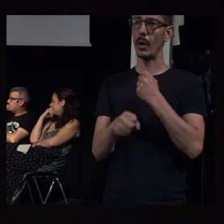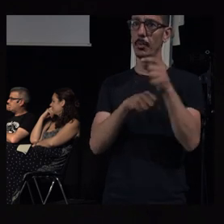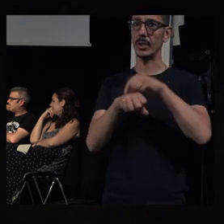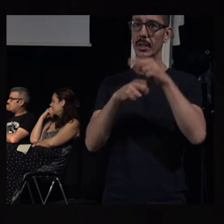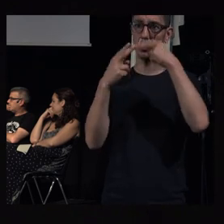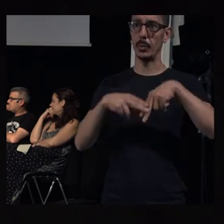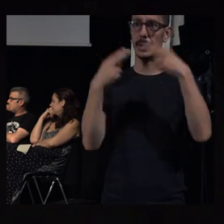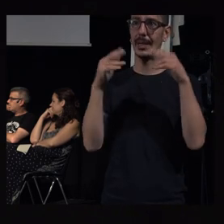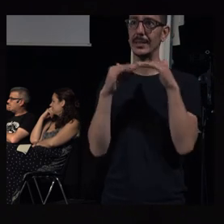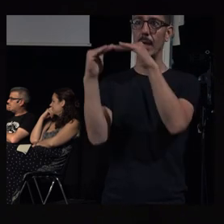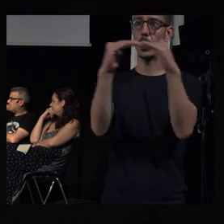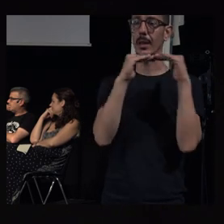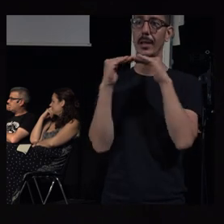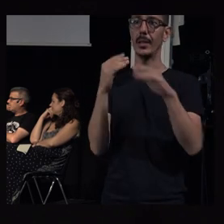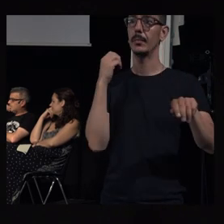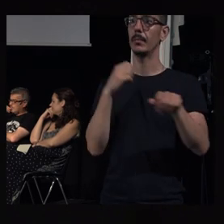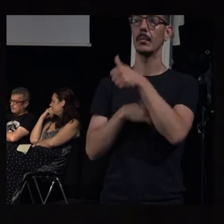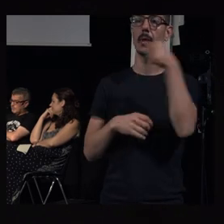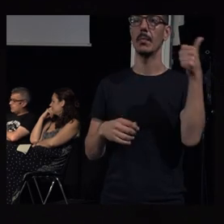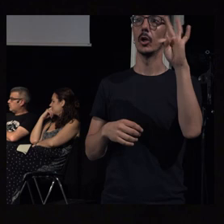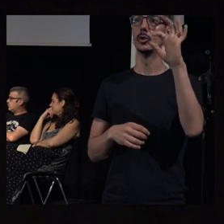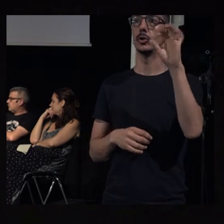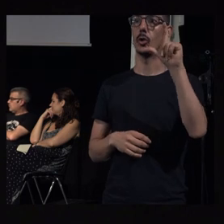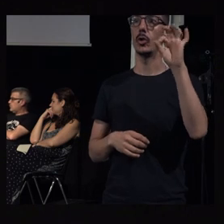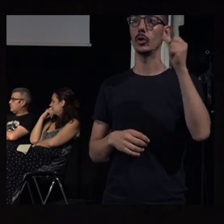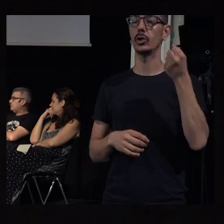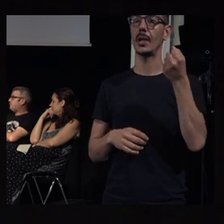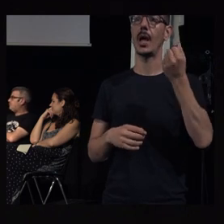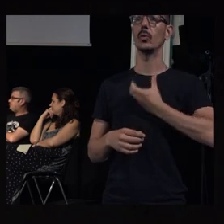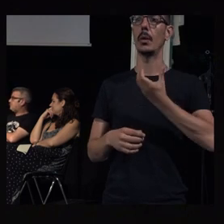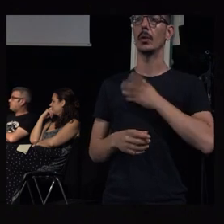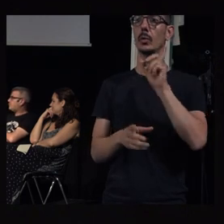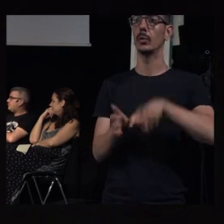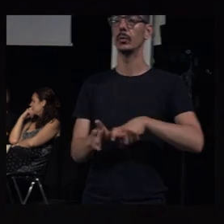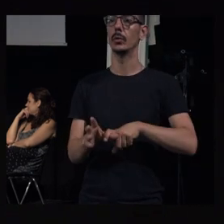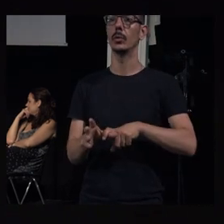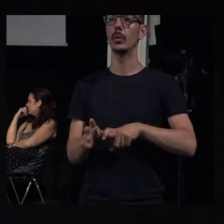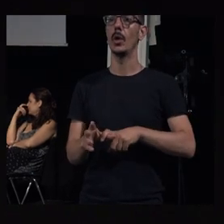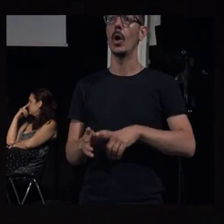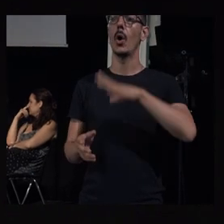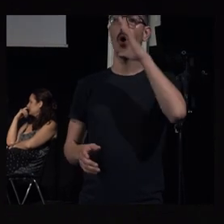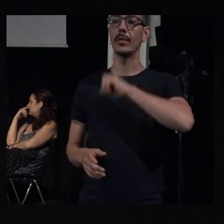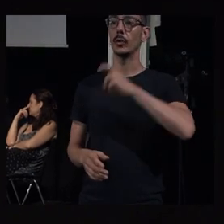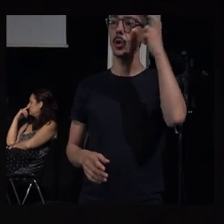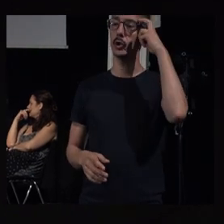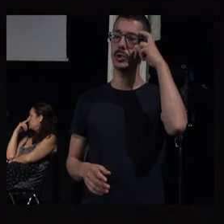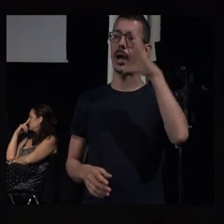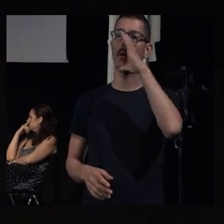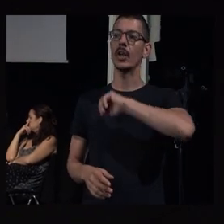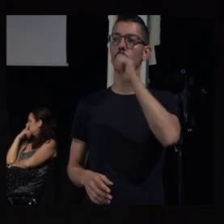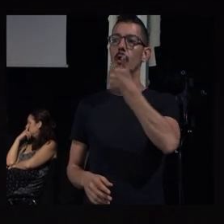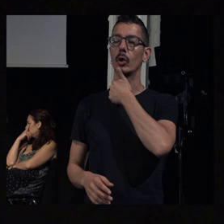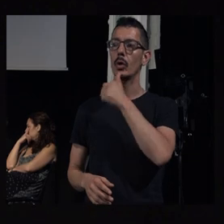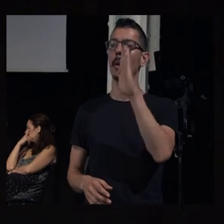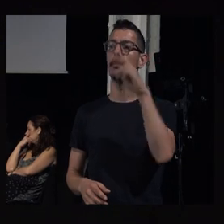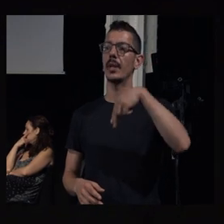Primero estuve en un ayuntamiento en Tolosa, un municipio de 18.000 habitantes, gobernado por el PNV y con una concejala de Euskal Cartasuna.